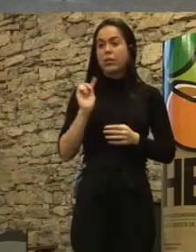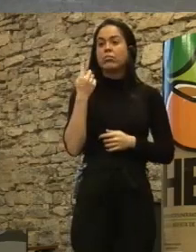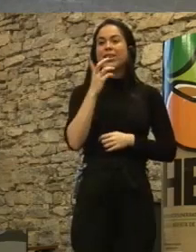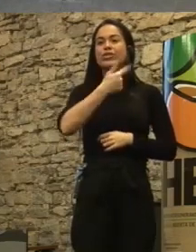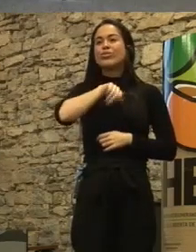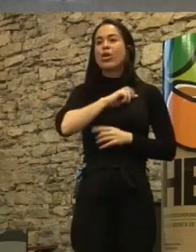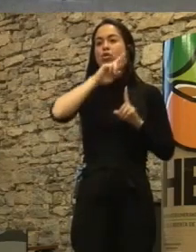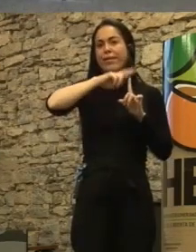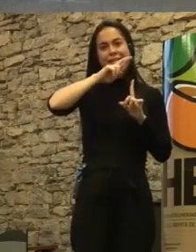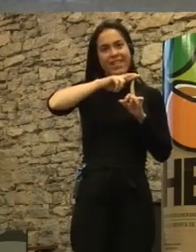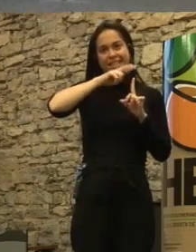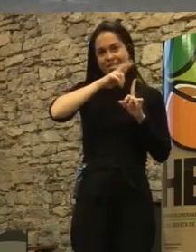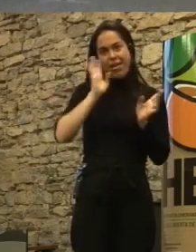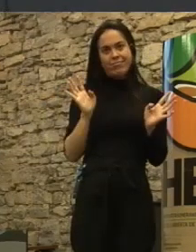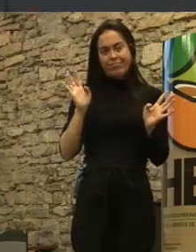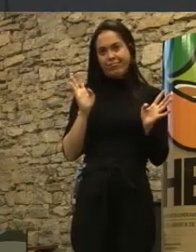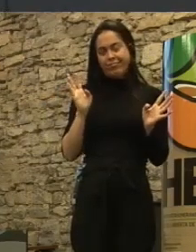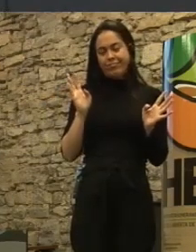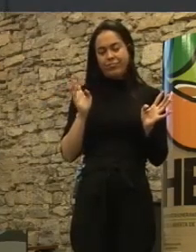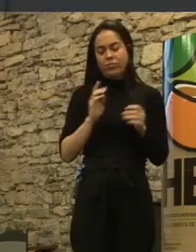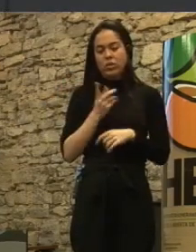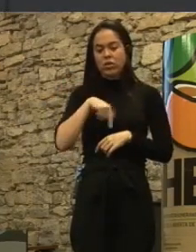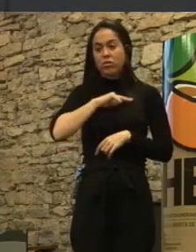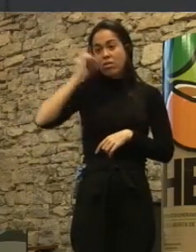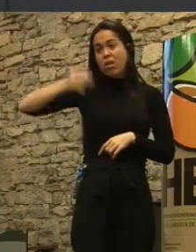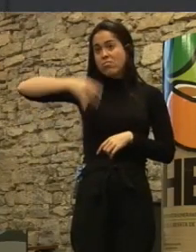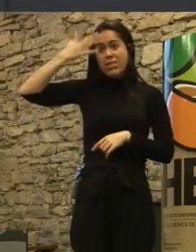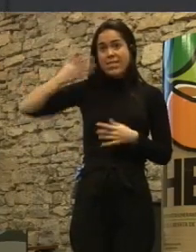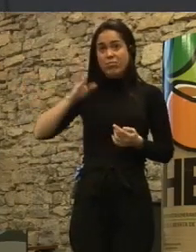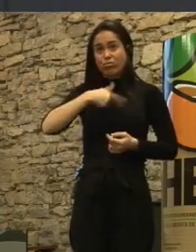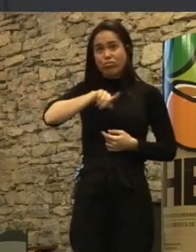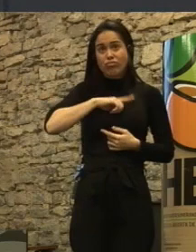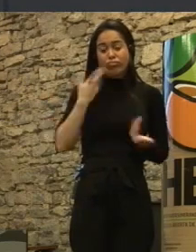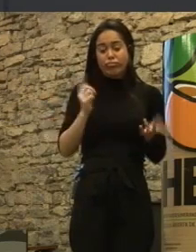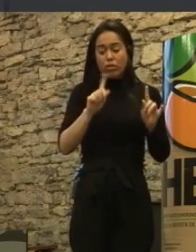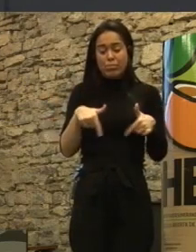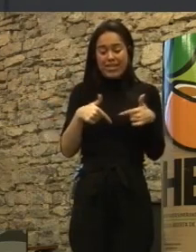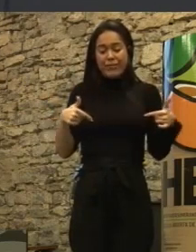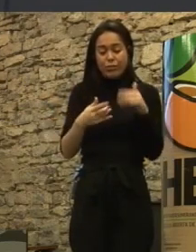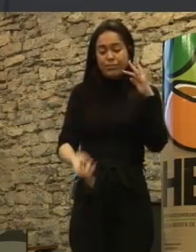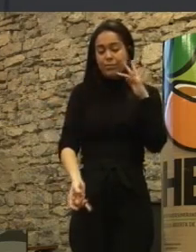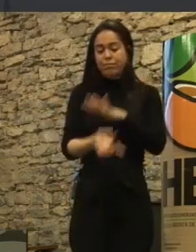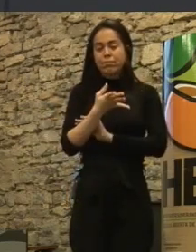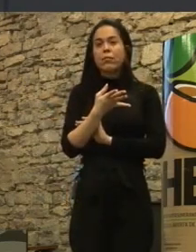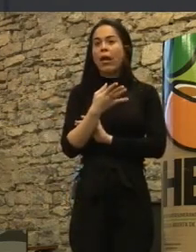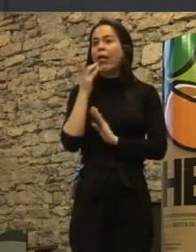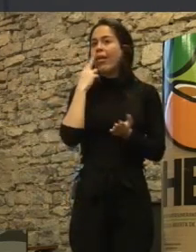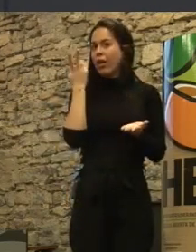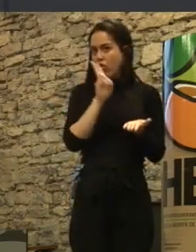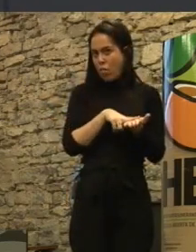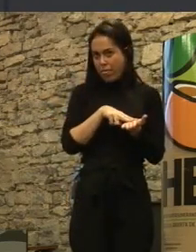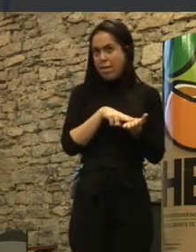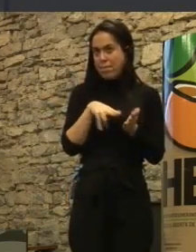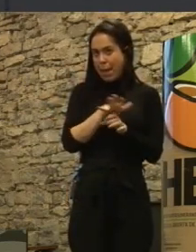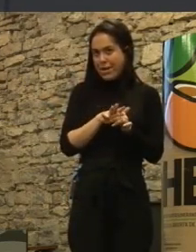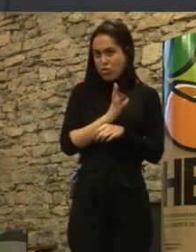para quien conoce este mundo, ¿vale? Nosotros nos inventamos esta historia y tenemos una plataforma que está reconocida en este ámbito. Por